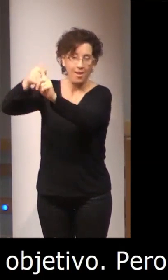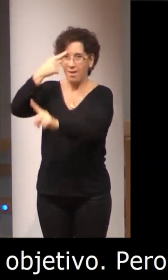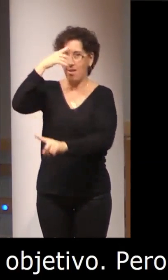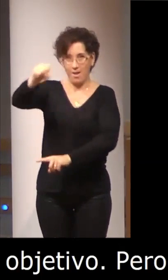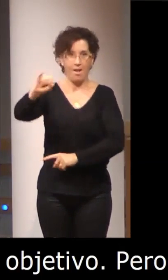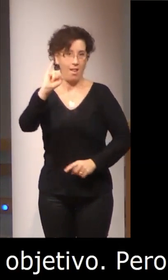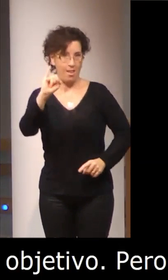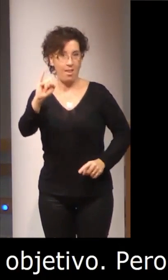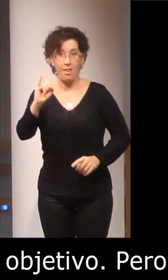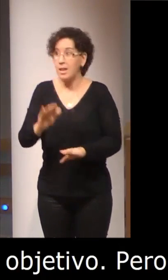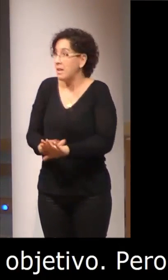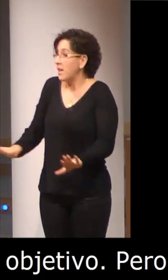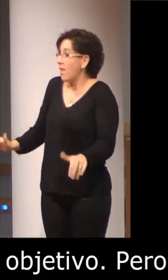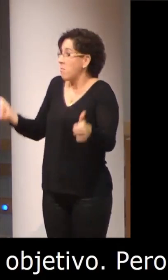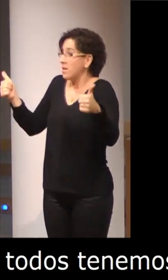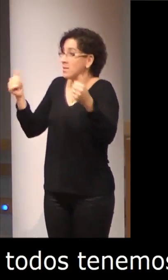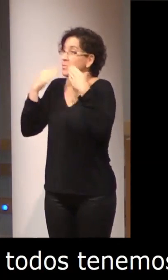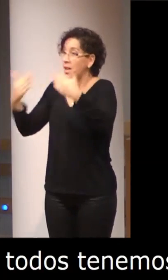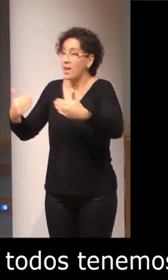Nada más. Muchas gracias.